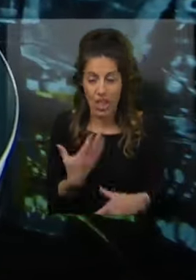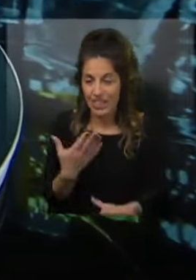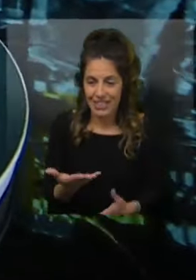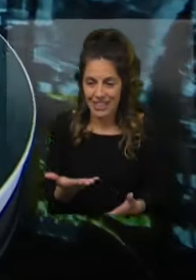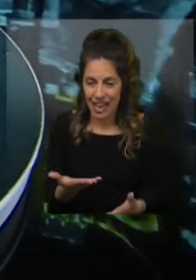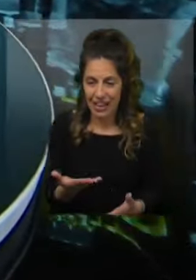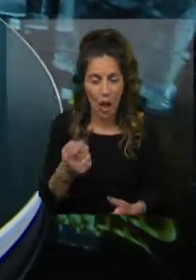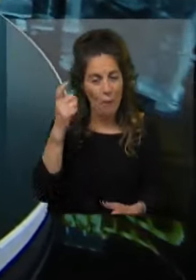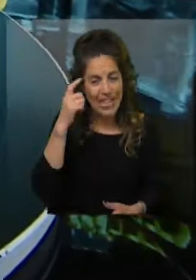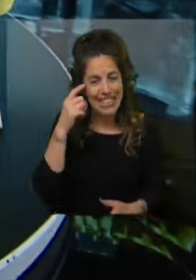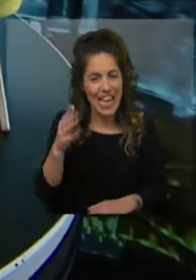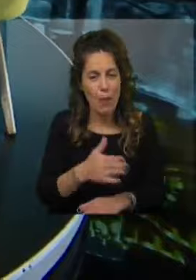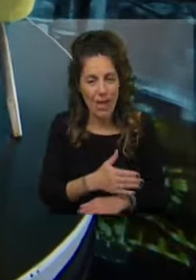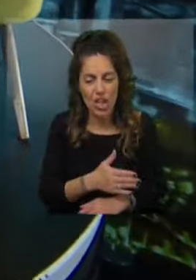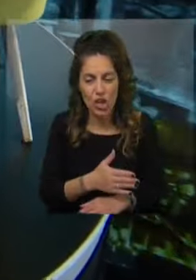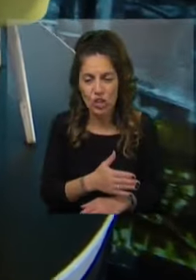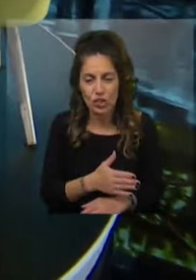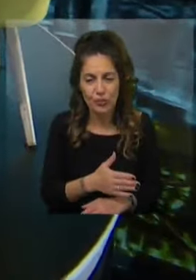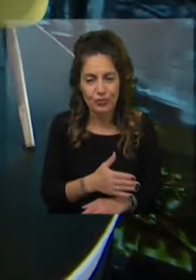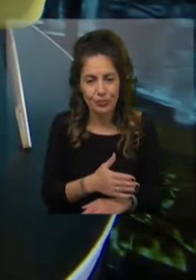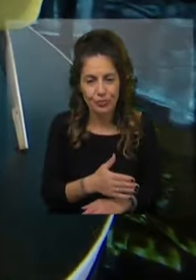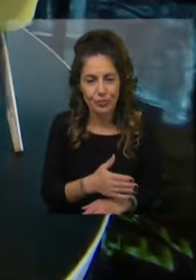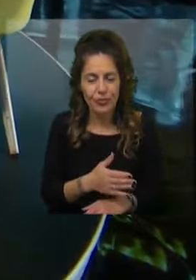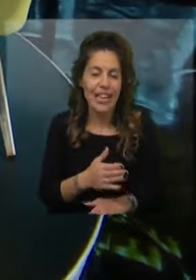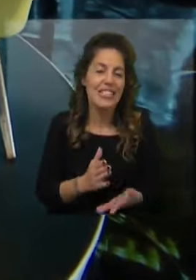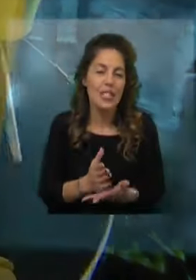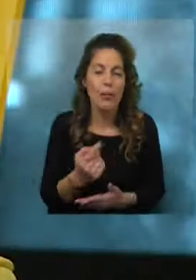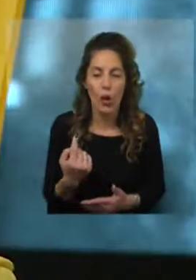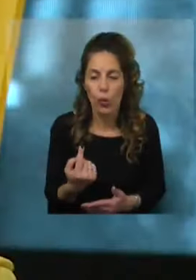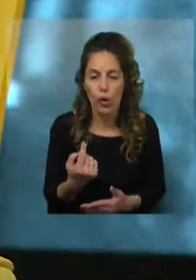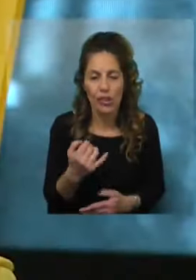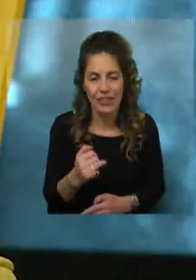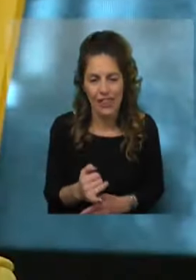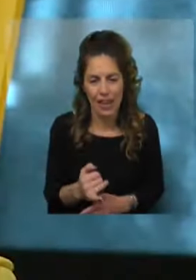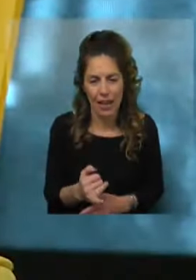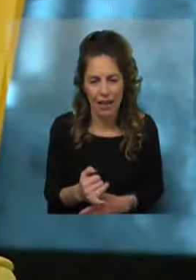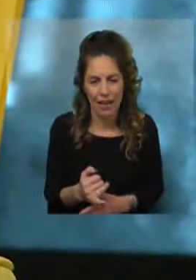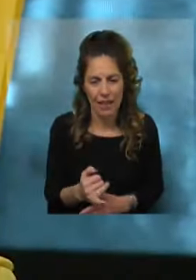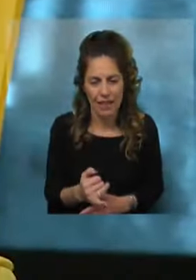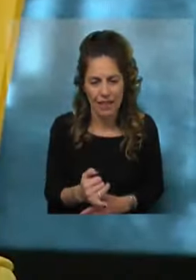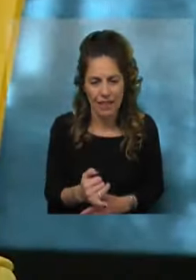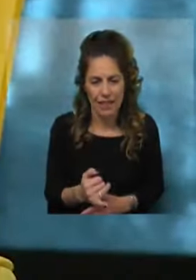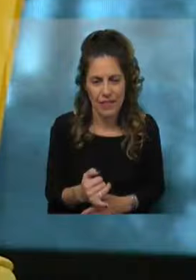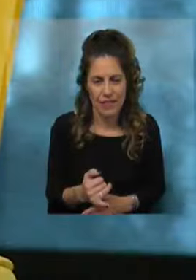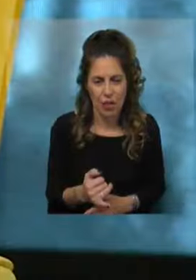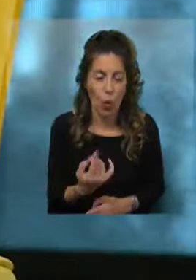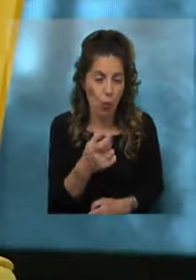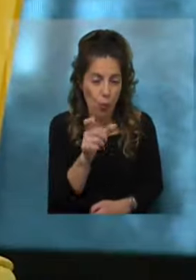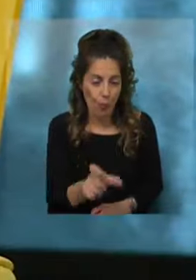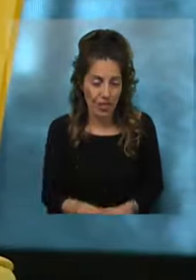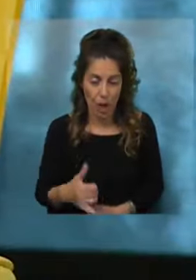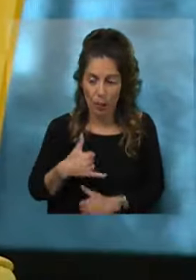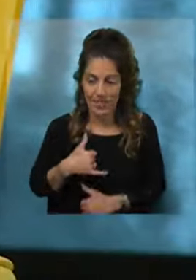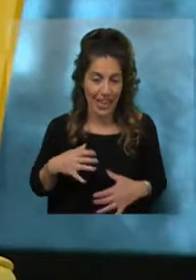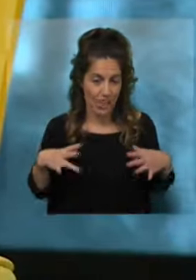y y pensar en menos Porque además cada vez que uno eh tenemos eh un efectivo que se